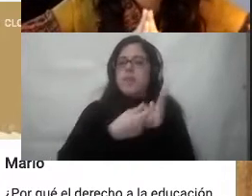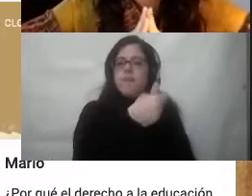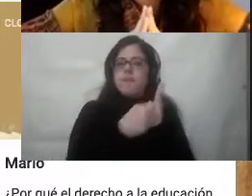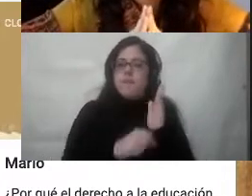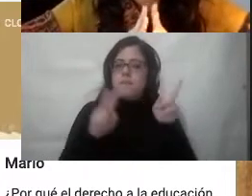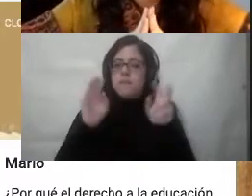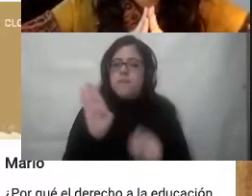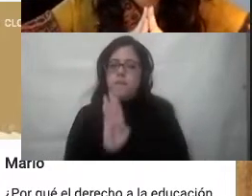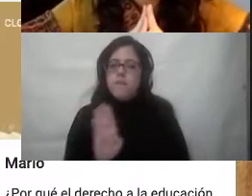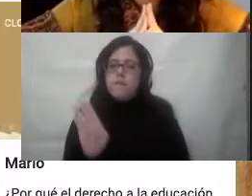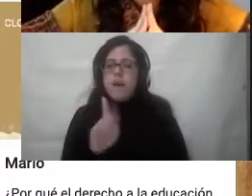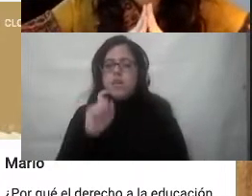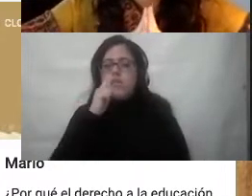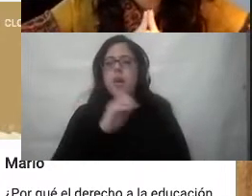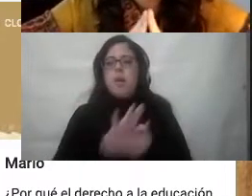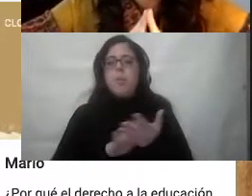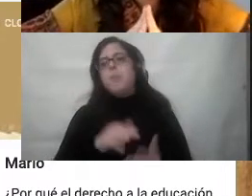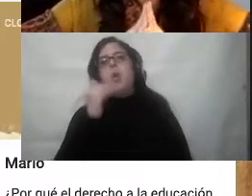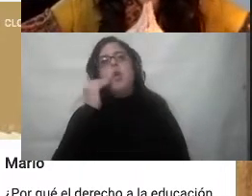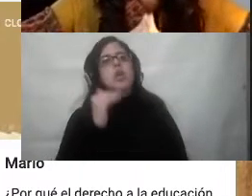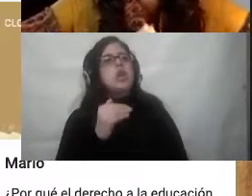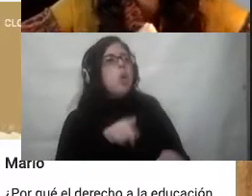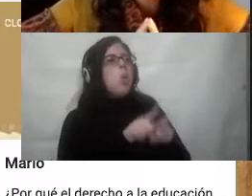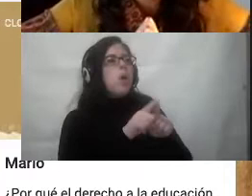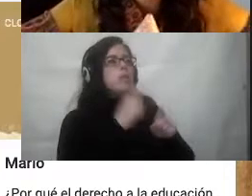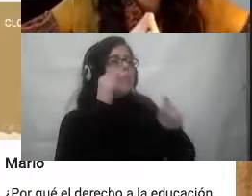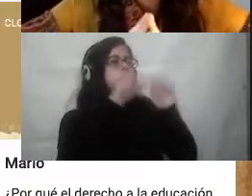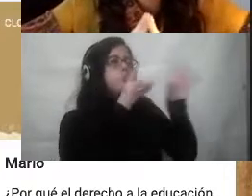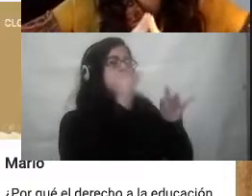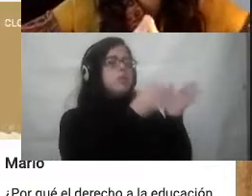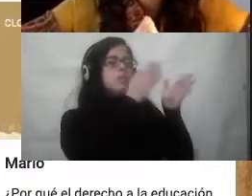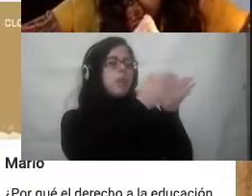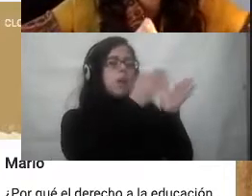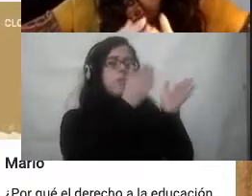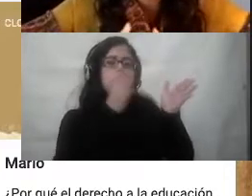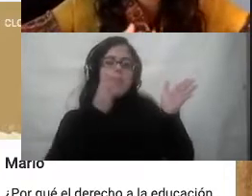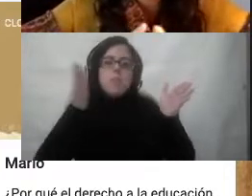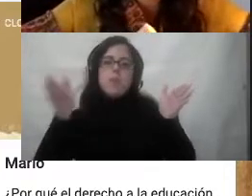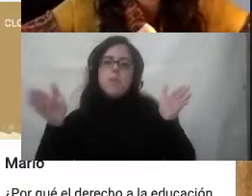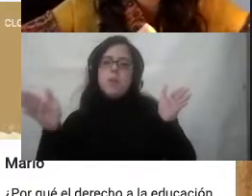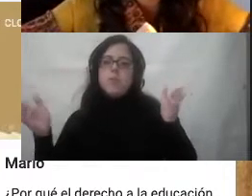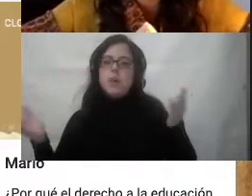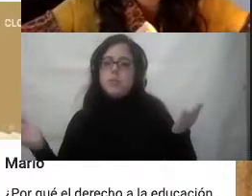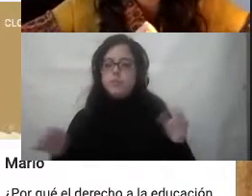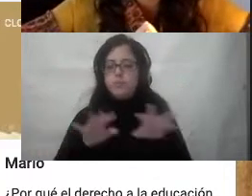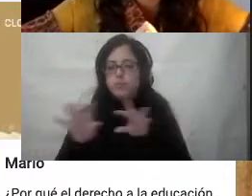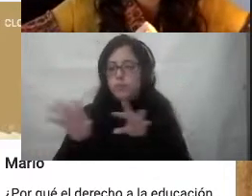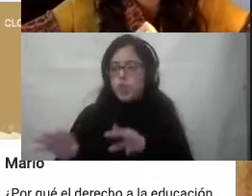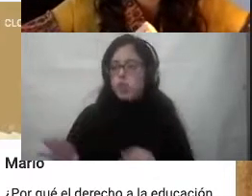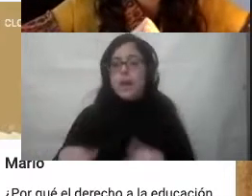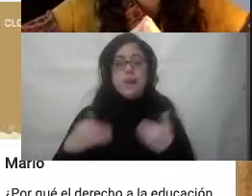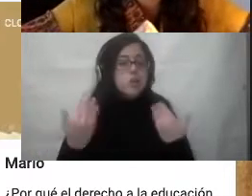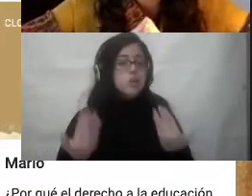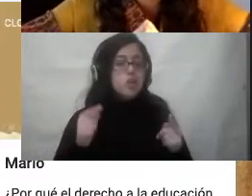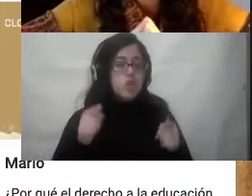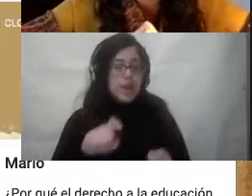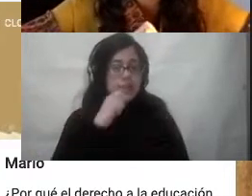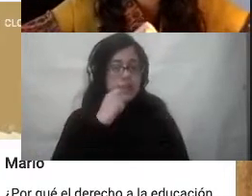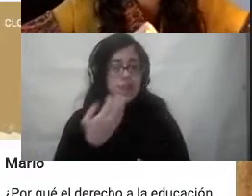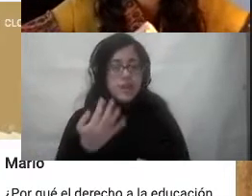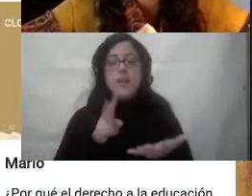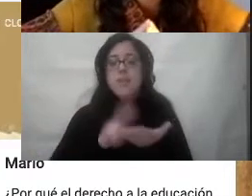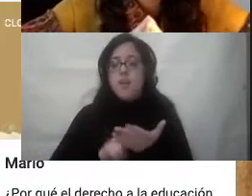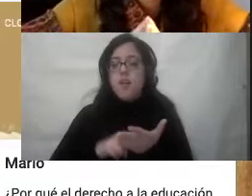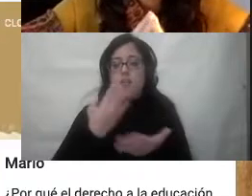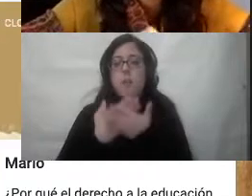básico. Se mide que el niño sepa listar, que sepa identificar elementos. Y por tanto, entonces, en realidad esta propuesta